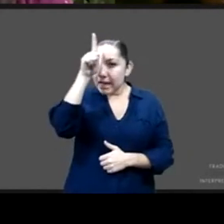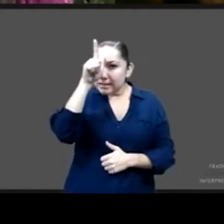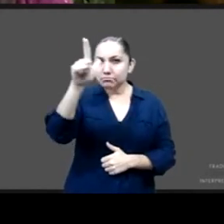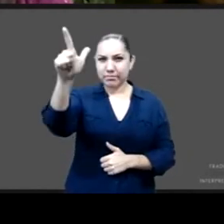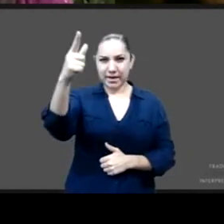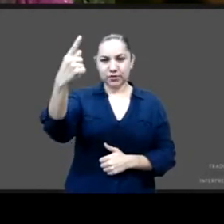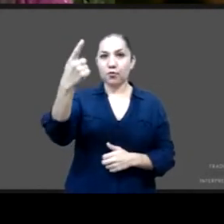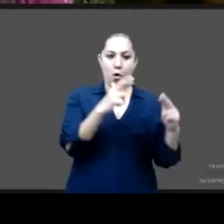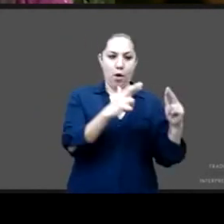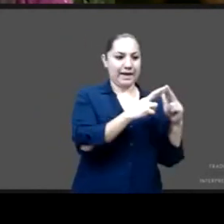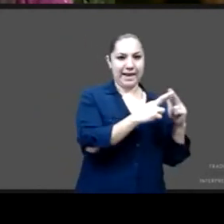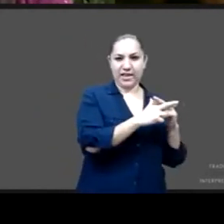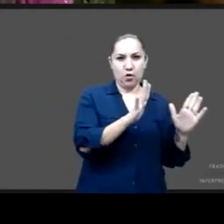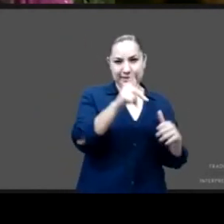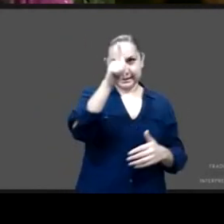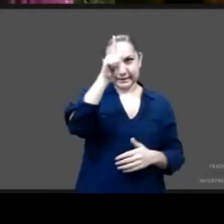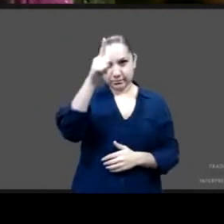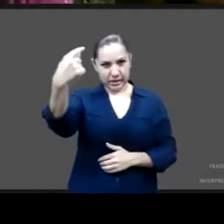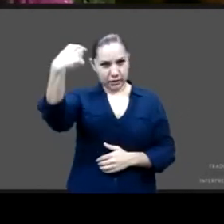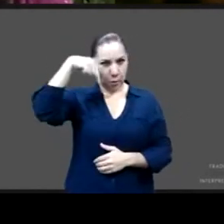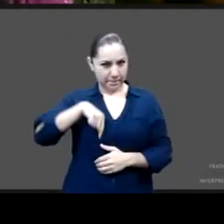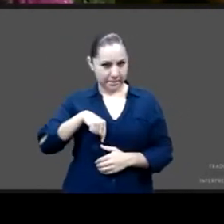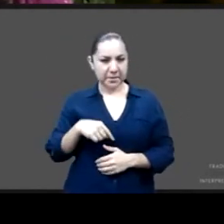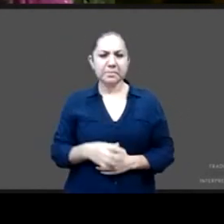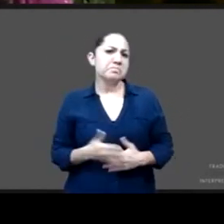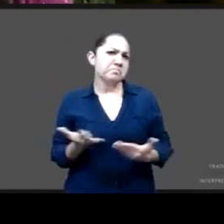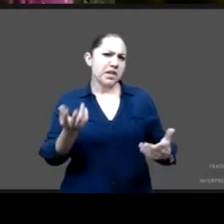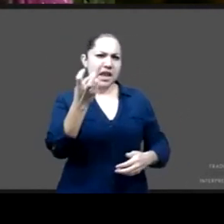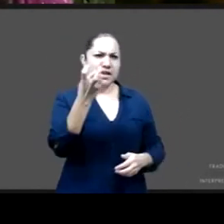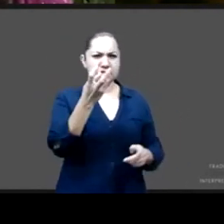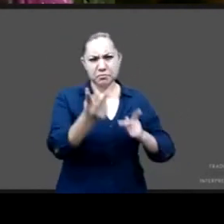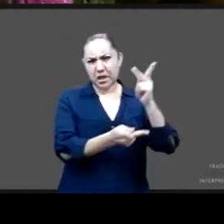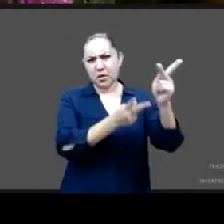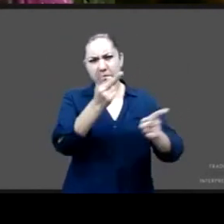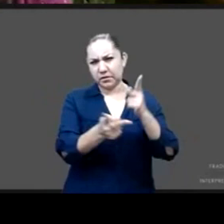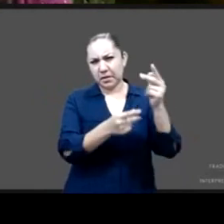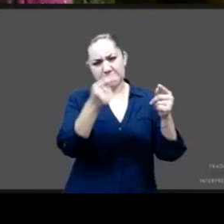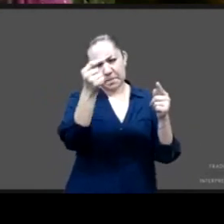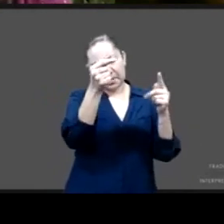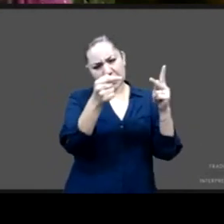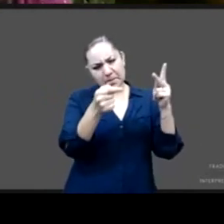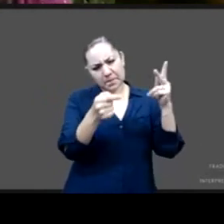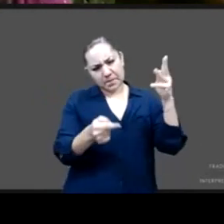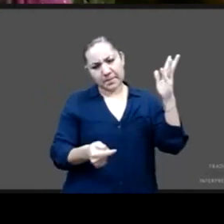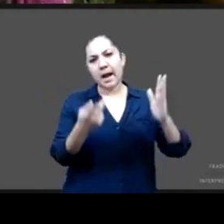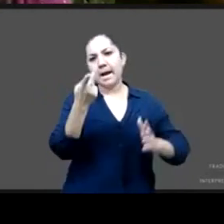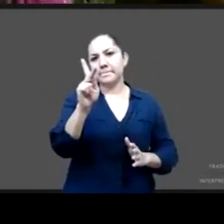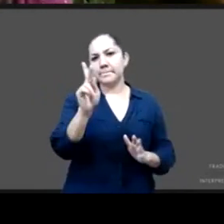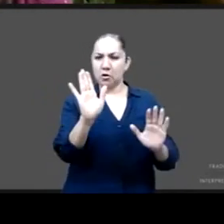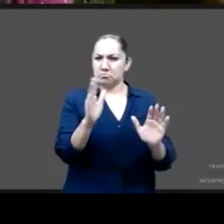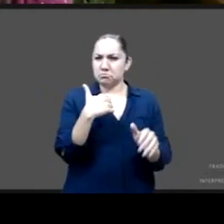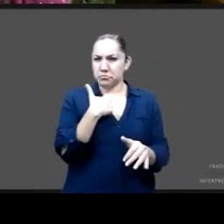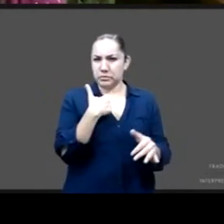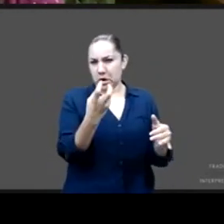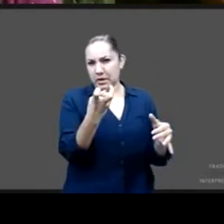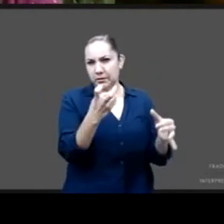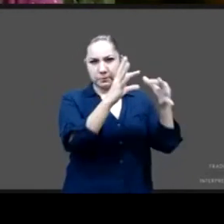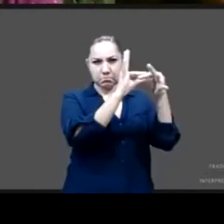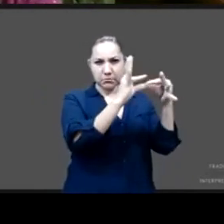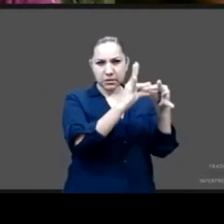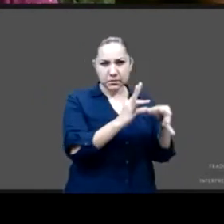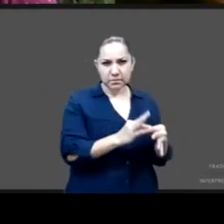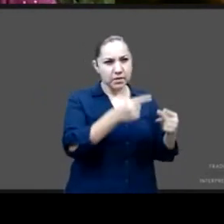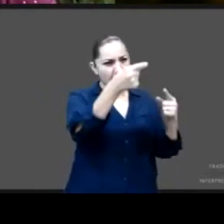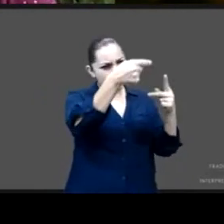son algunas de las preguntas hay un poco más pero por aquí lo dejaría en el sentido de todo lo que implica el